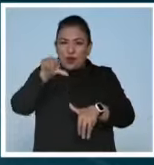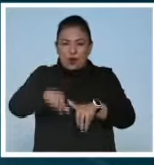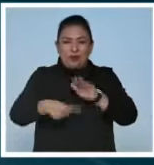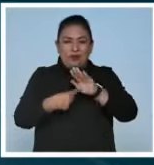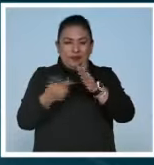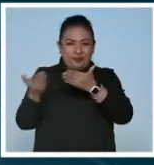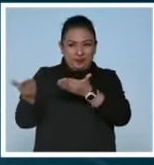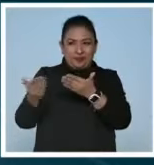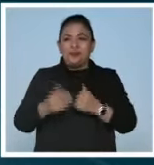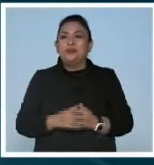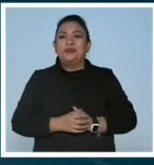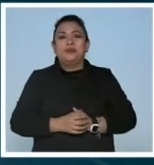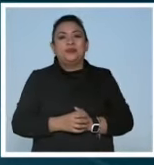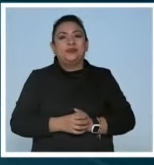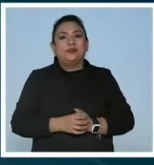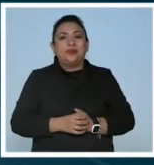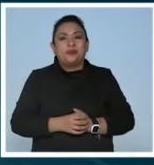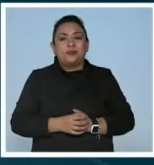a continuación.